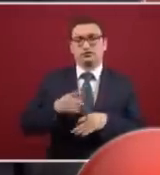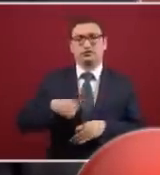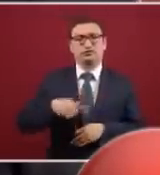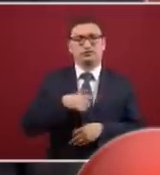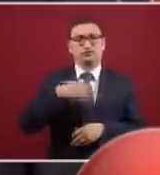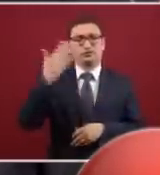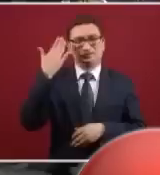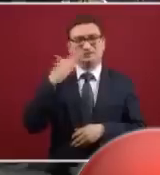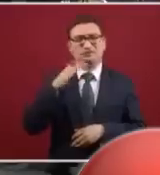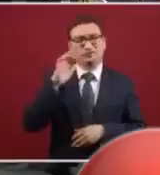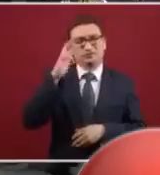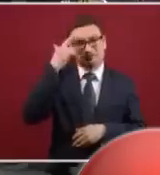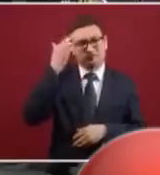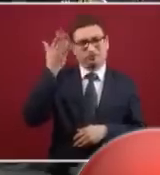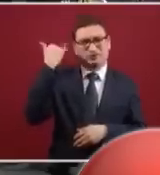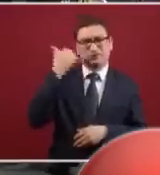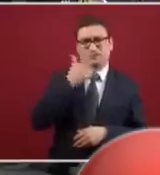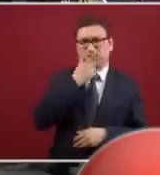ideal de Madero: